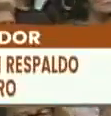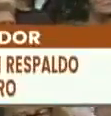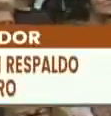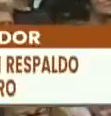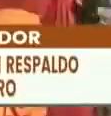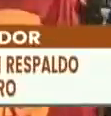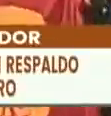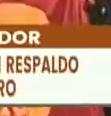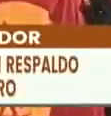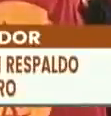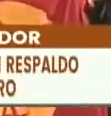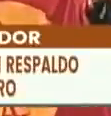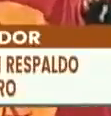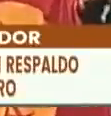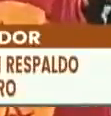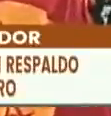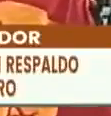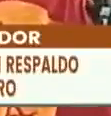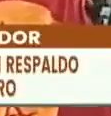Pau, pau le vamos a dar.